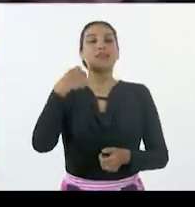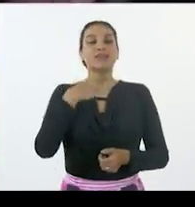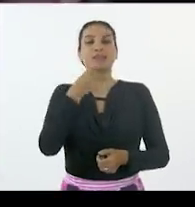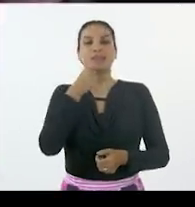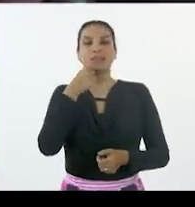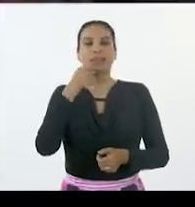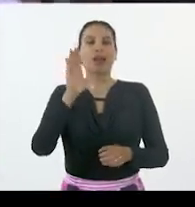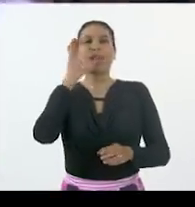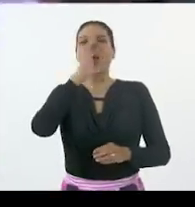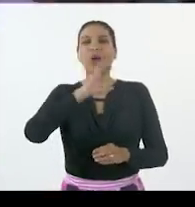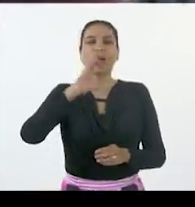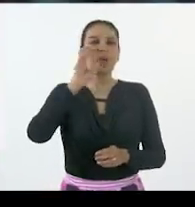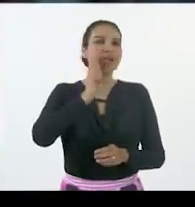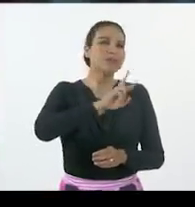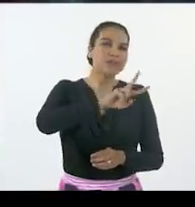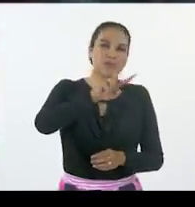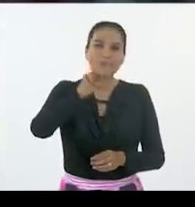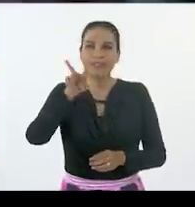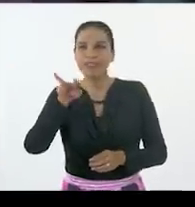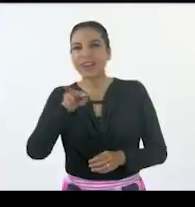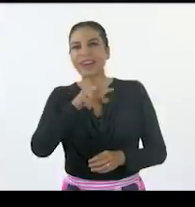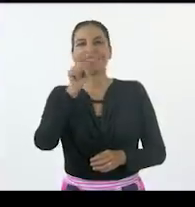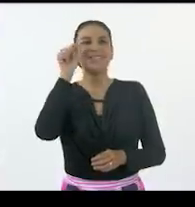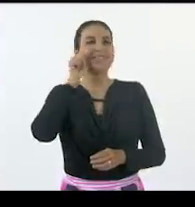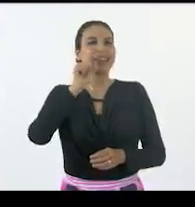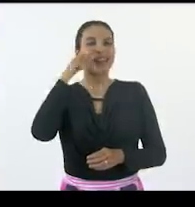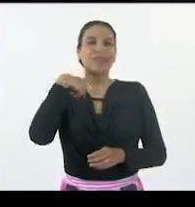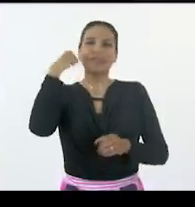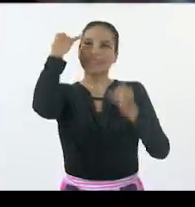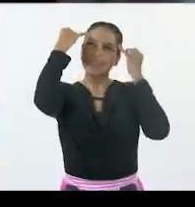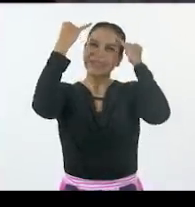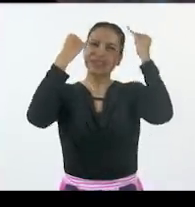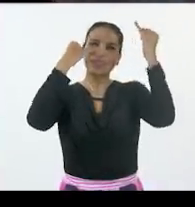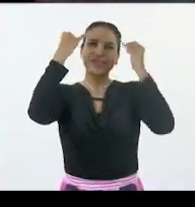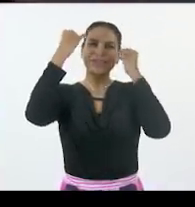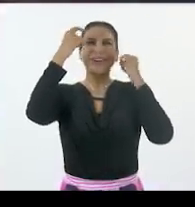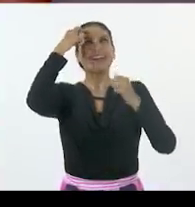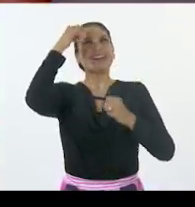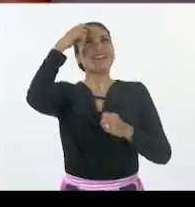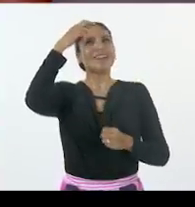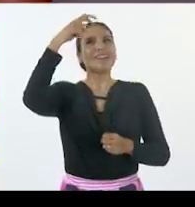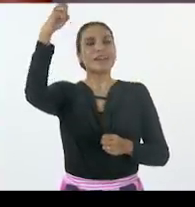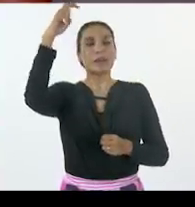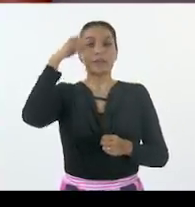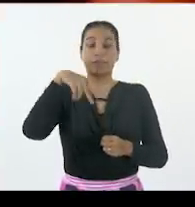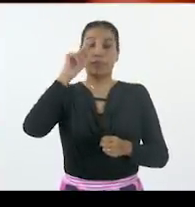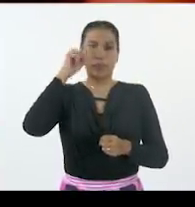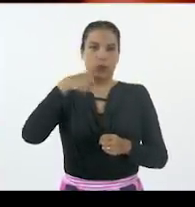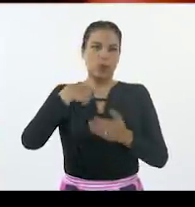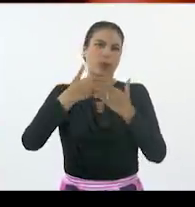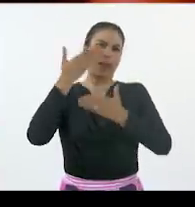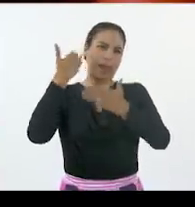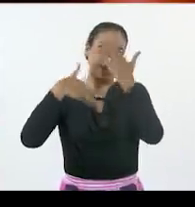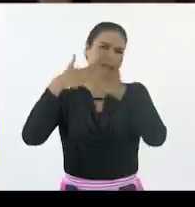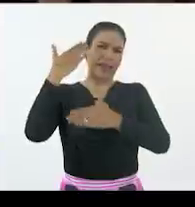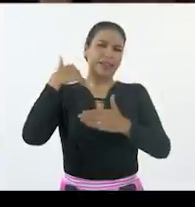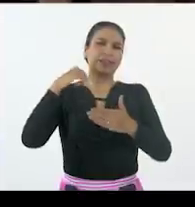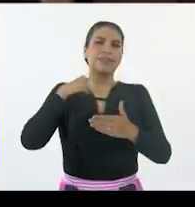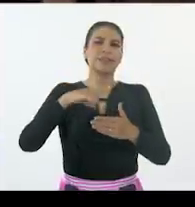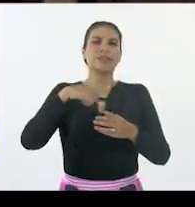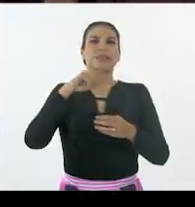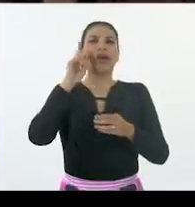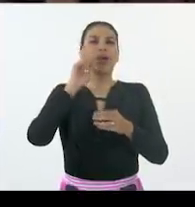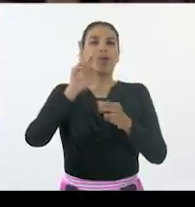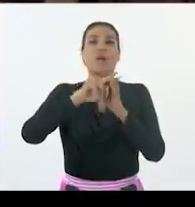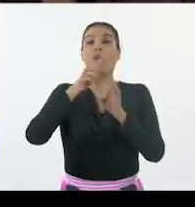la curiosidad por explorar siempre llevaba mi imaginación muy lejos. Y aunque soy de la generación que vio llegar